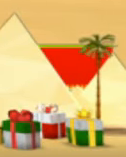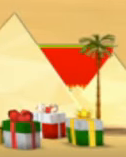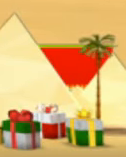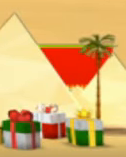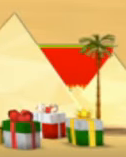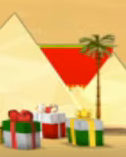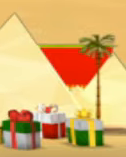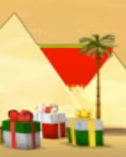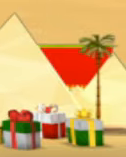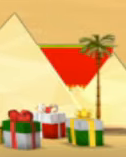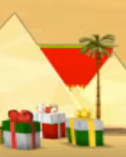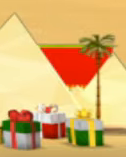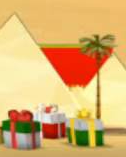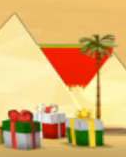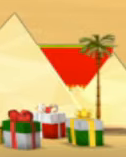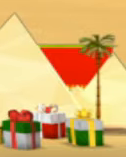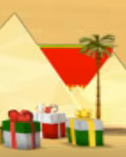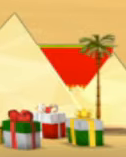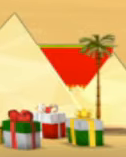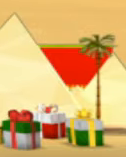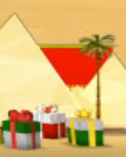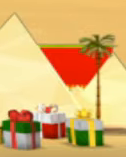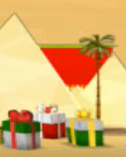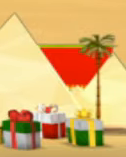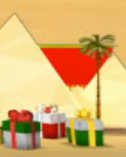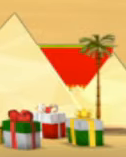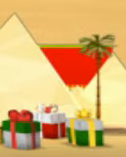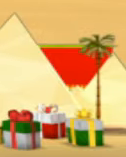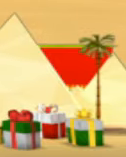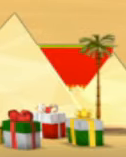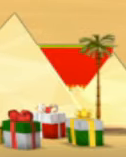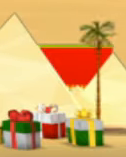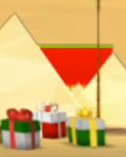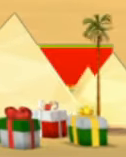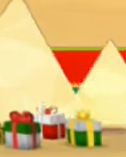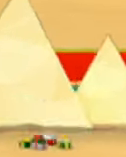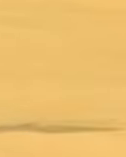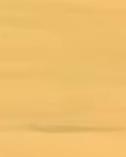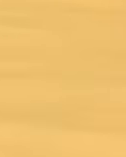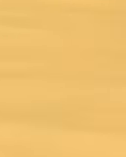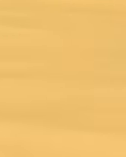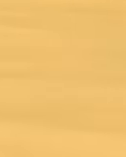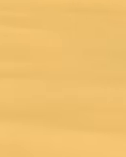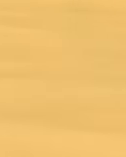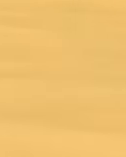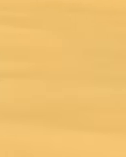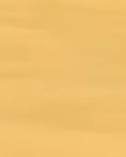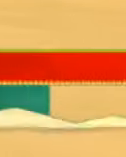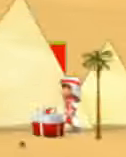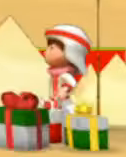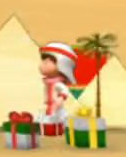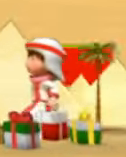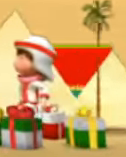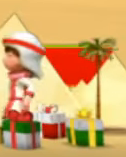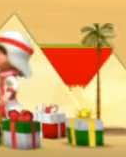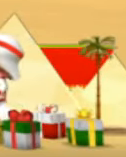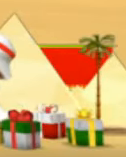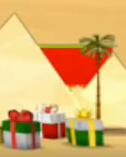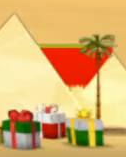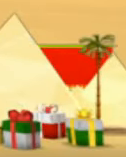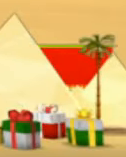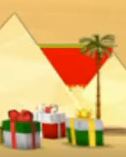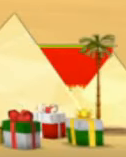sueño. Cumple el sueño de hacerse su casa propia y hagamos el sueño de muchos niños felices. ¿Cómo lo ve? Y este año regala a la